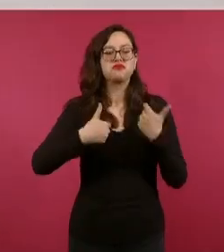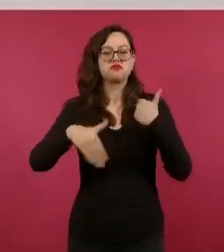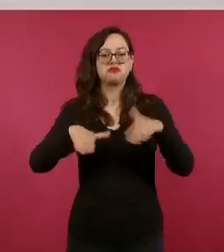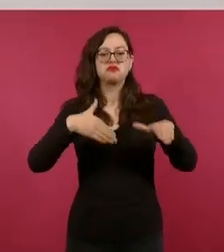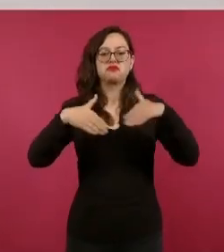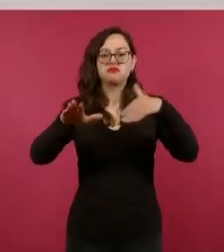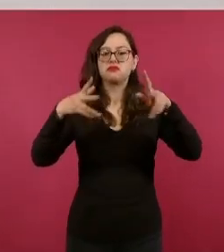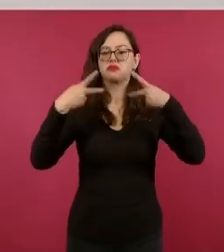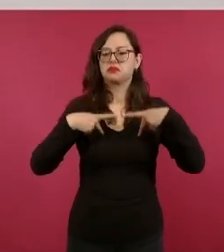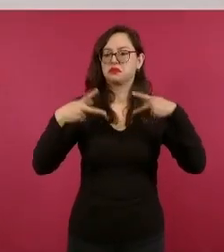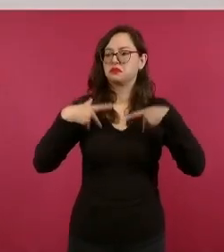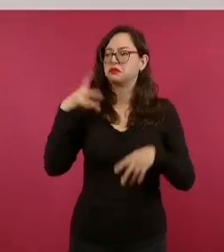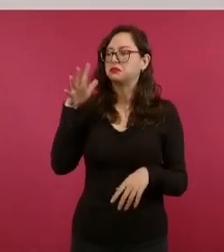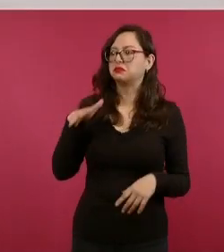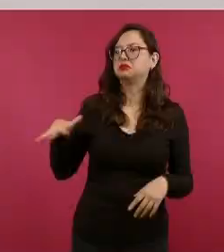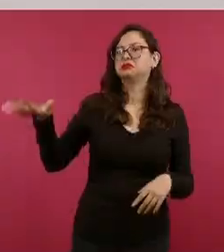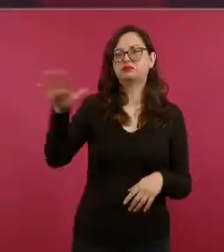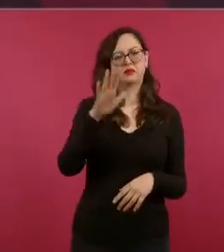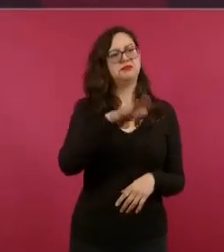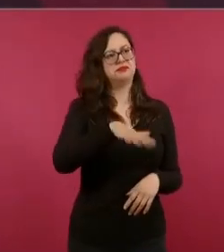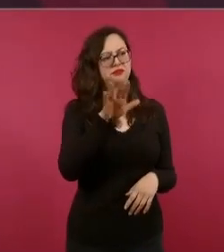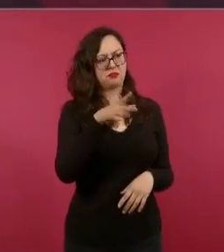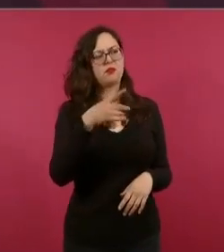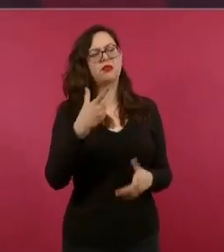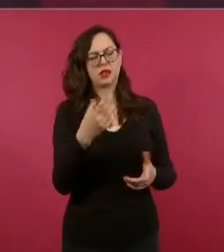a través de